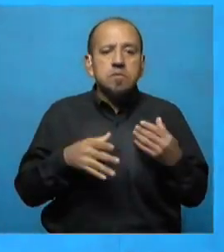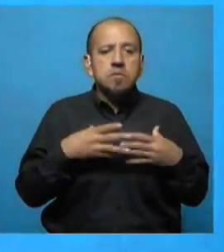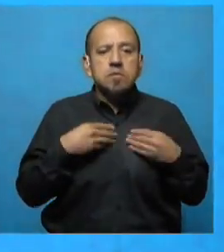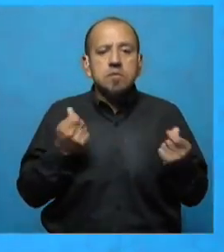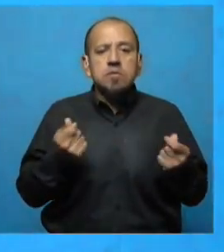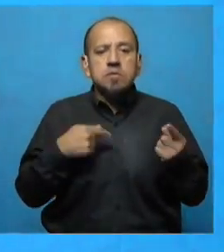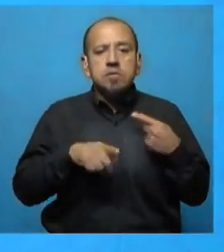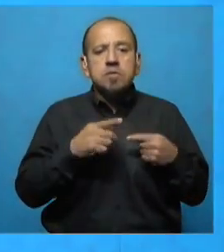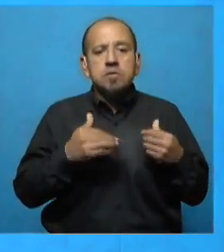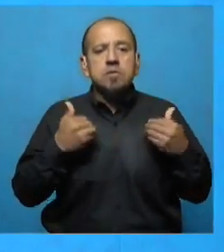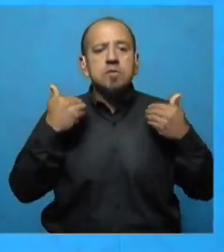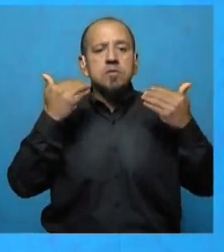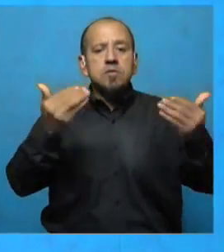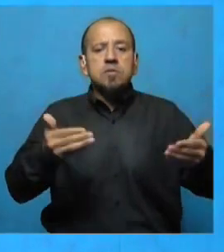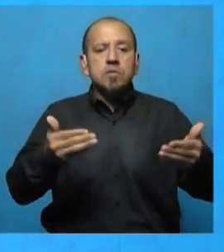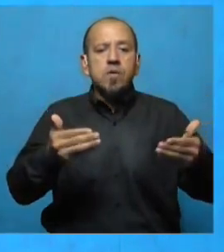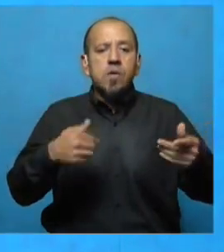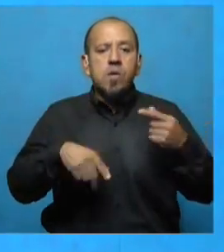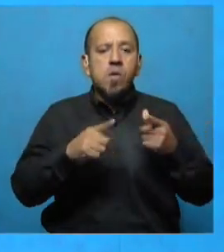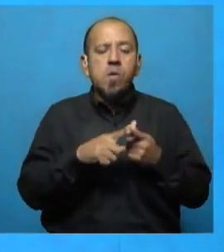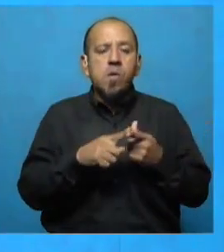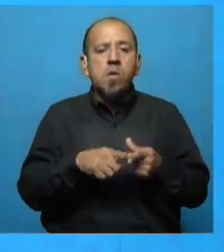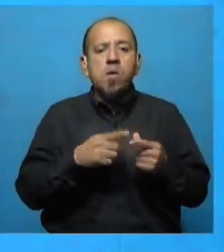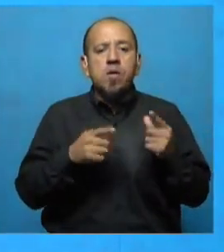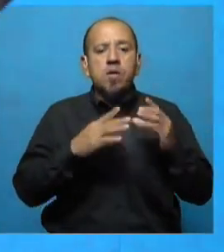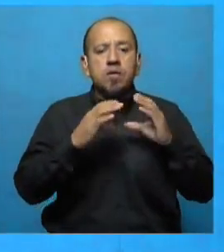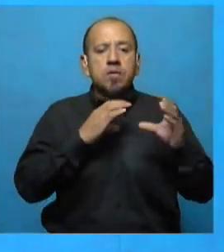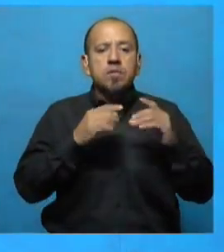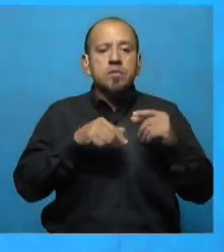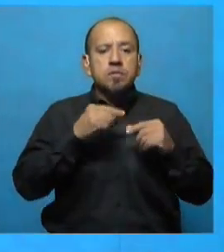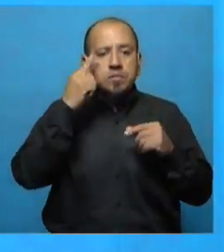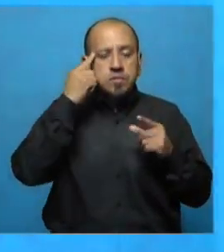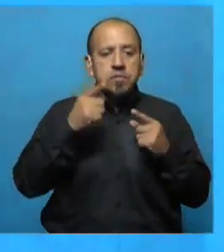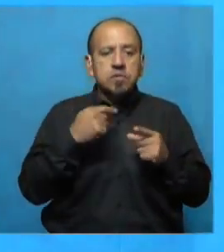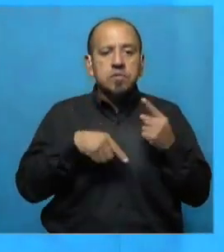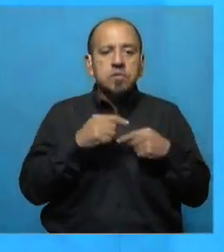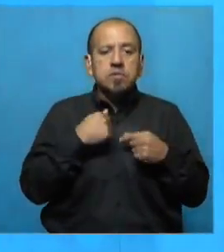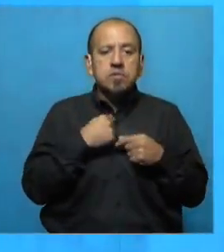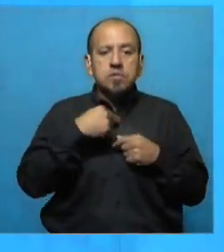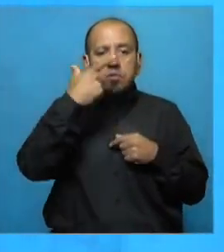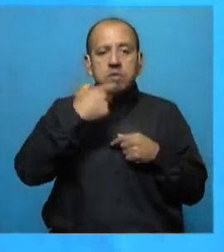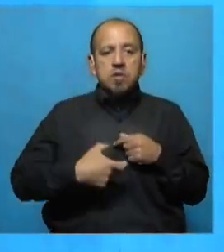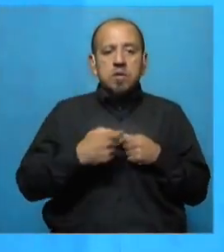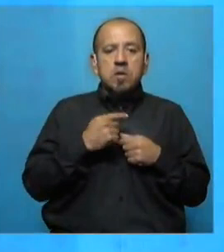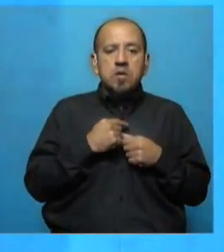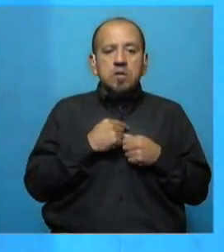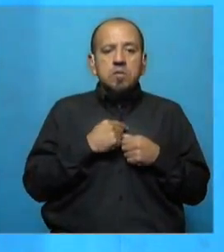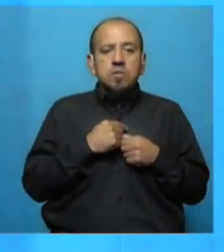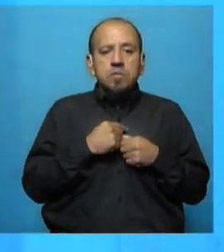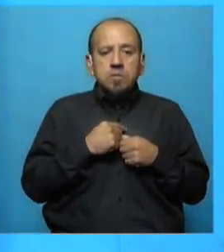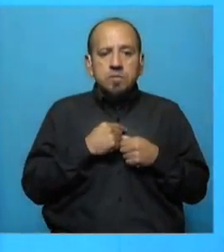hacia lo que la proyección mía a través de un medio de comunicación o de lo que ellos piensan que yo entonces no lo tomo como algo personal este